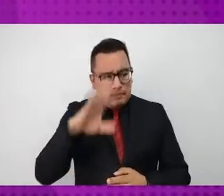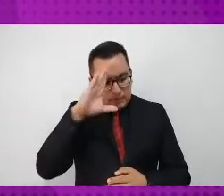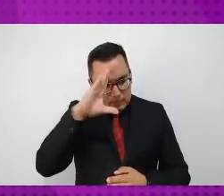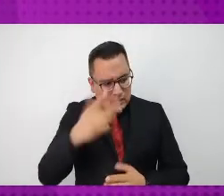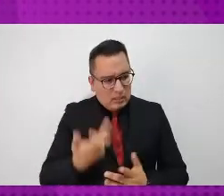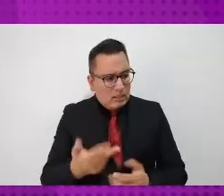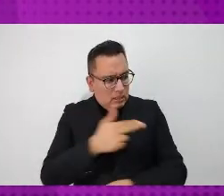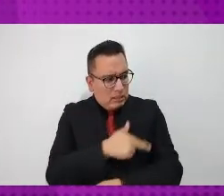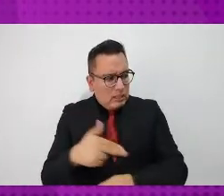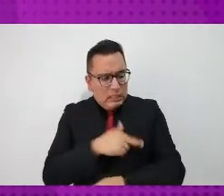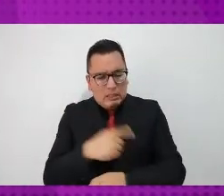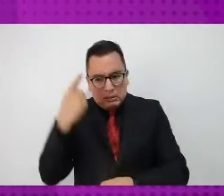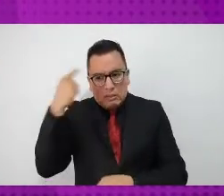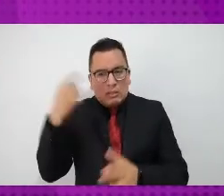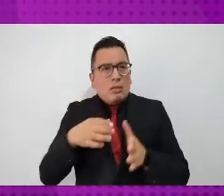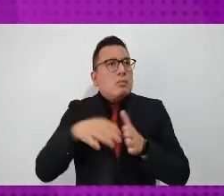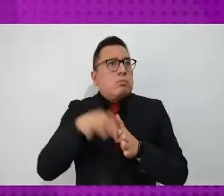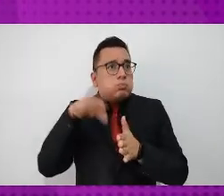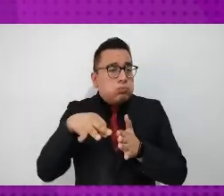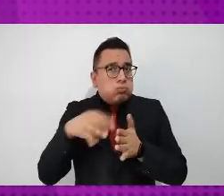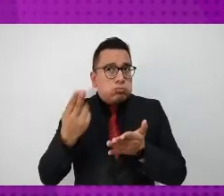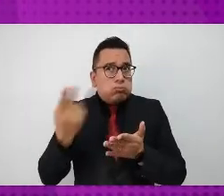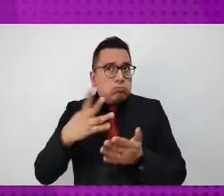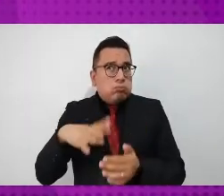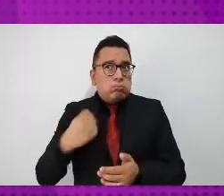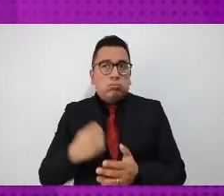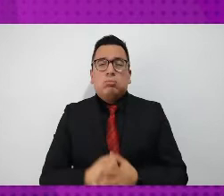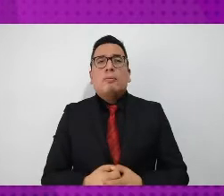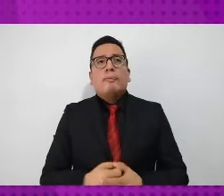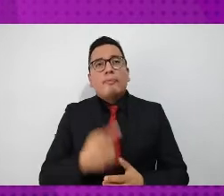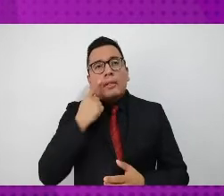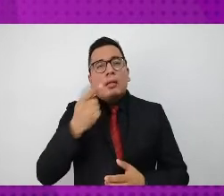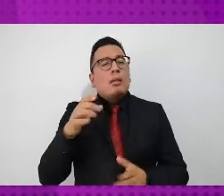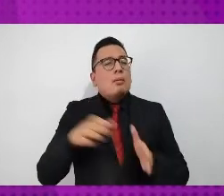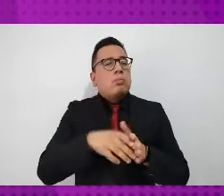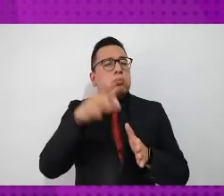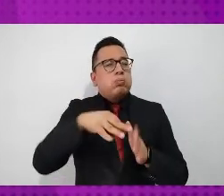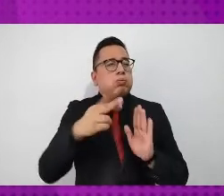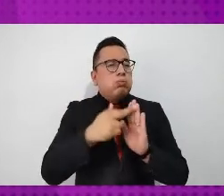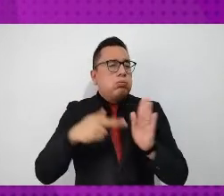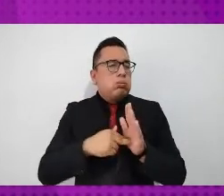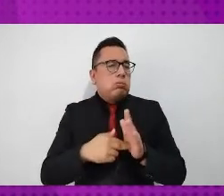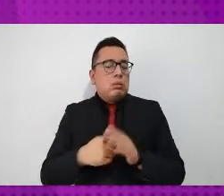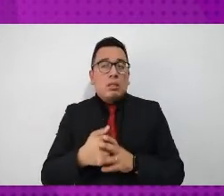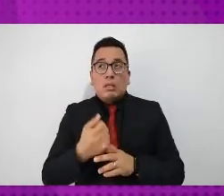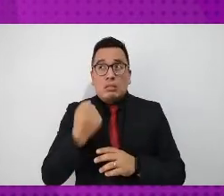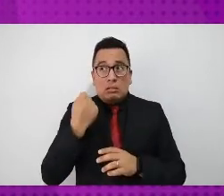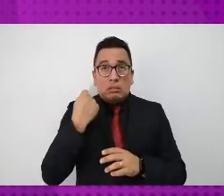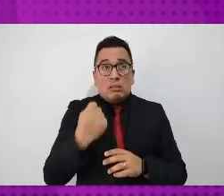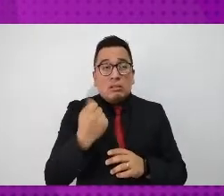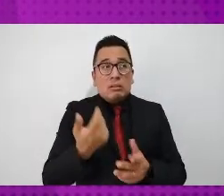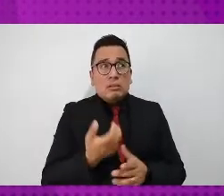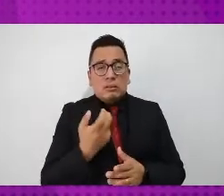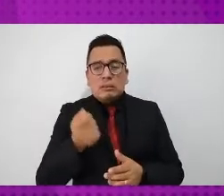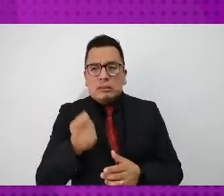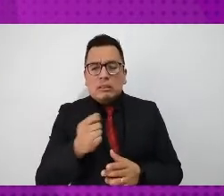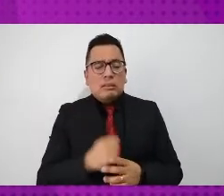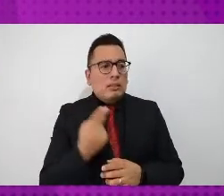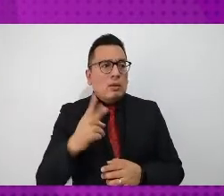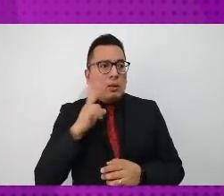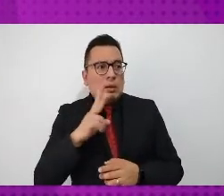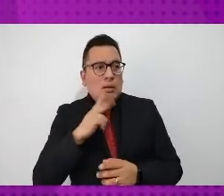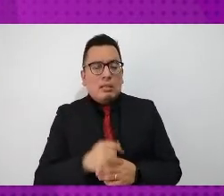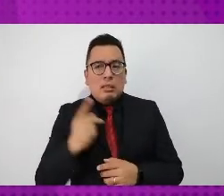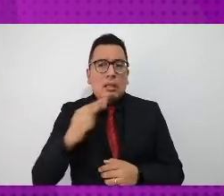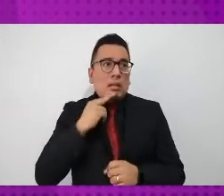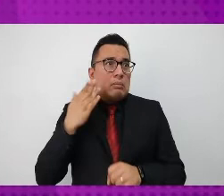electoral eso es interesante fortalecer el sistema electoral no pasa por la discusión en este momento de si las elecciones hay que